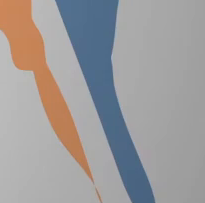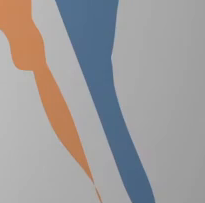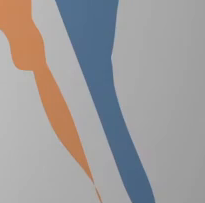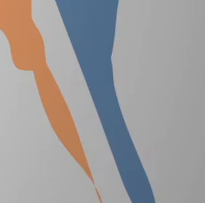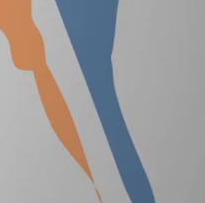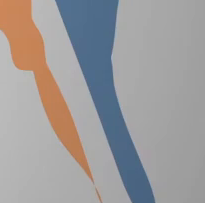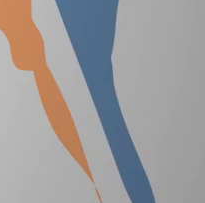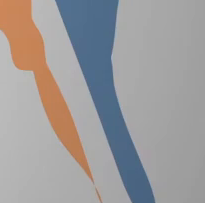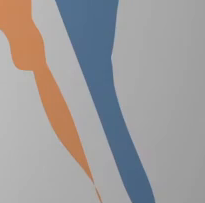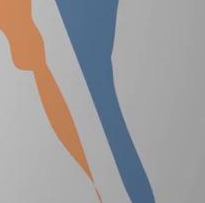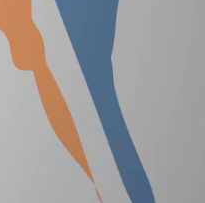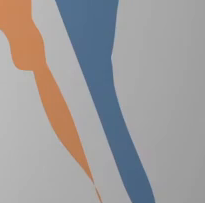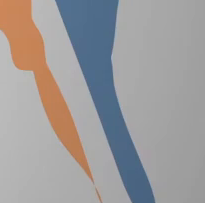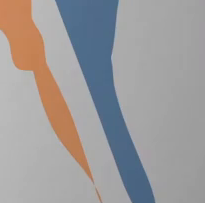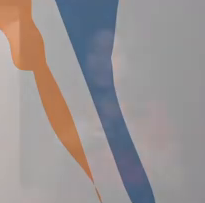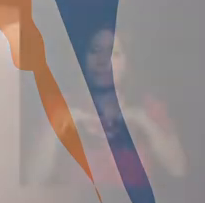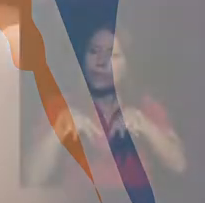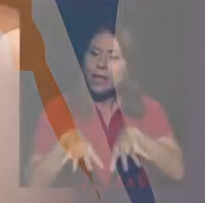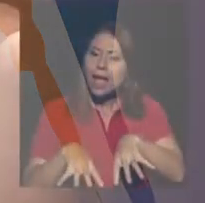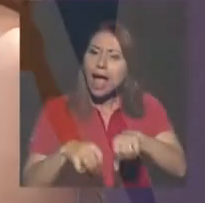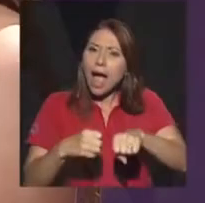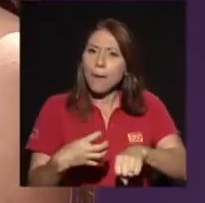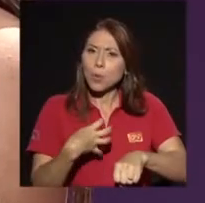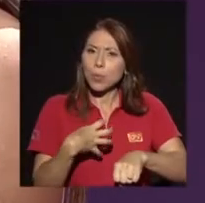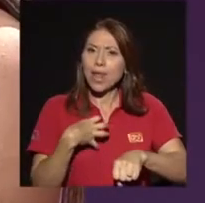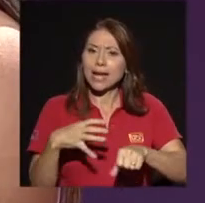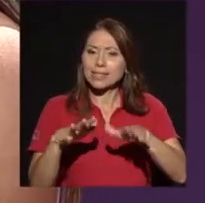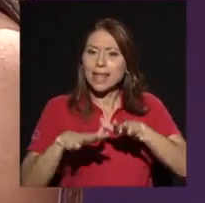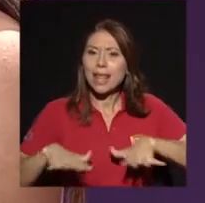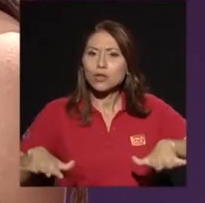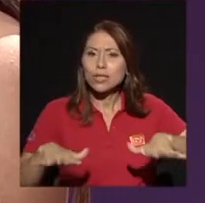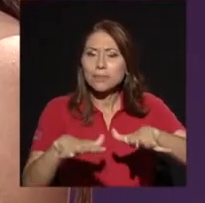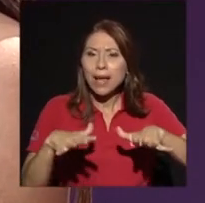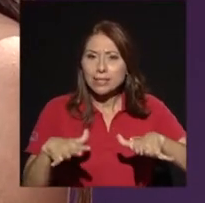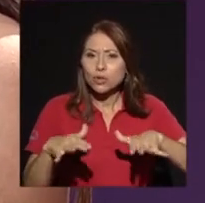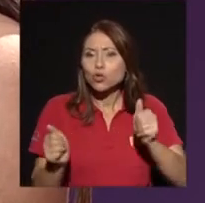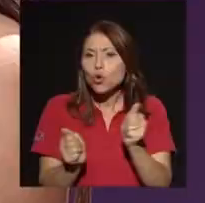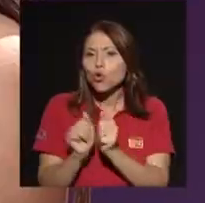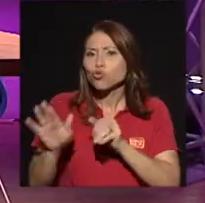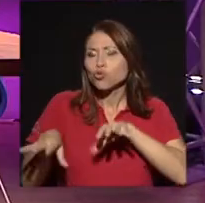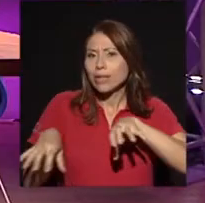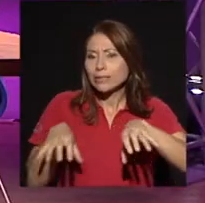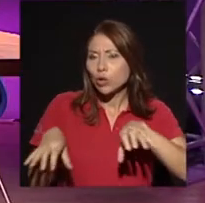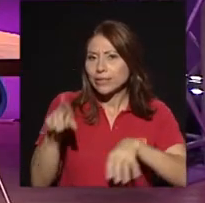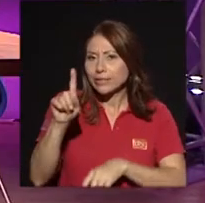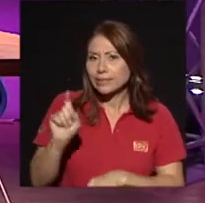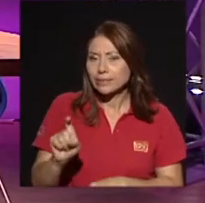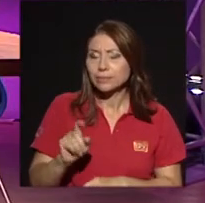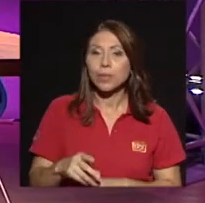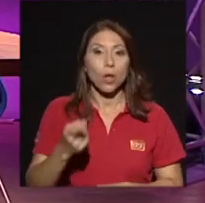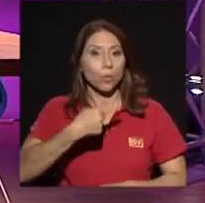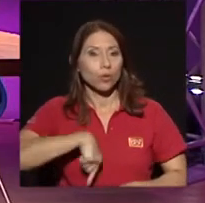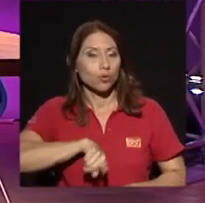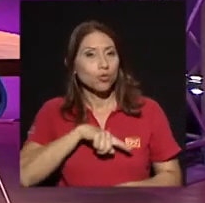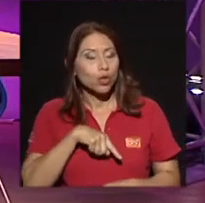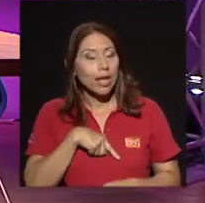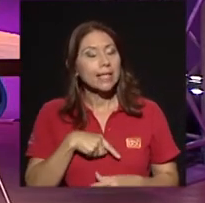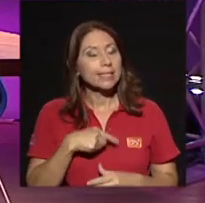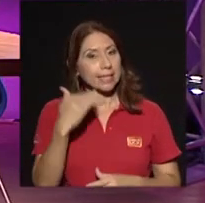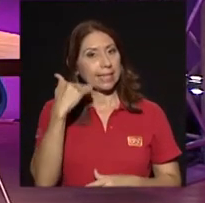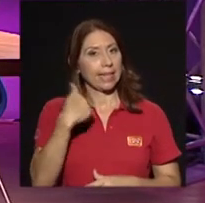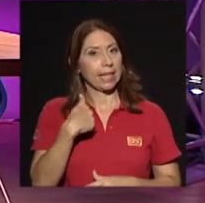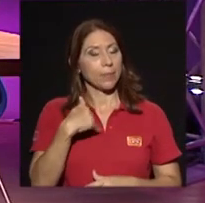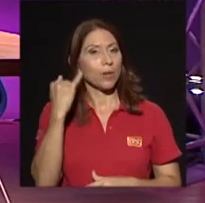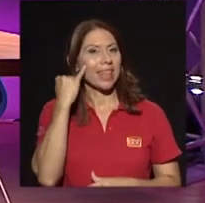¿Qué significa apropiarse de los espacios a partir de este tipo de acciones? Ok, bueno, nosotras manejamos la idea de